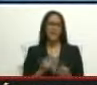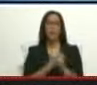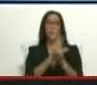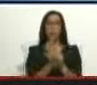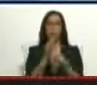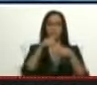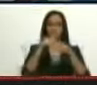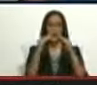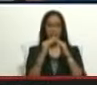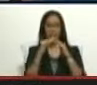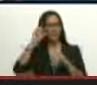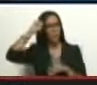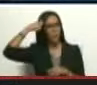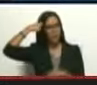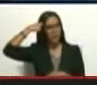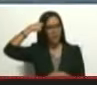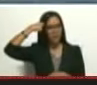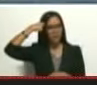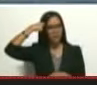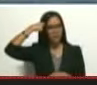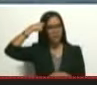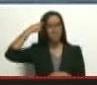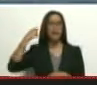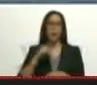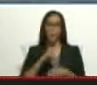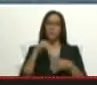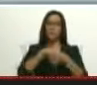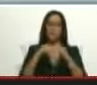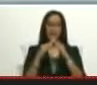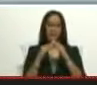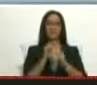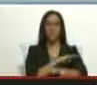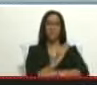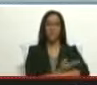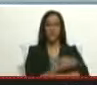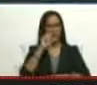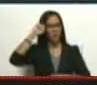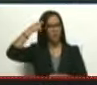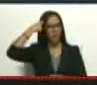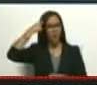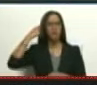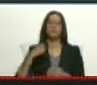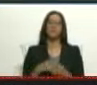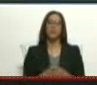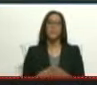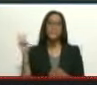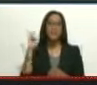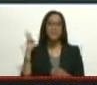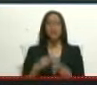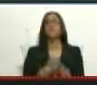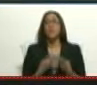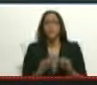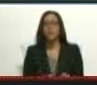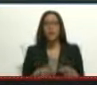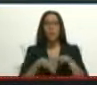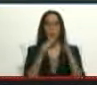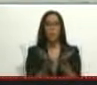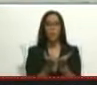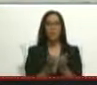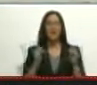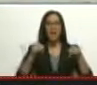¿se acuerdan? Cuarentena radical, voluntaria. Venezuela fue voluntaria, en el mundo no, aquí